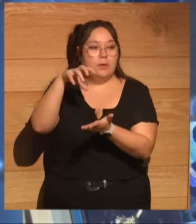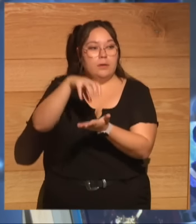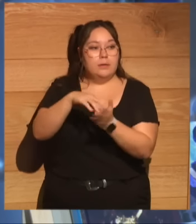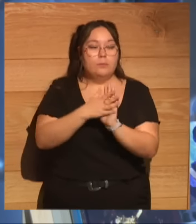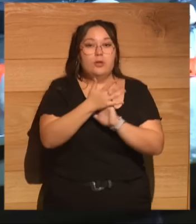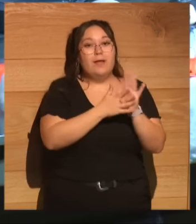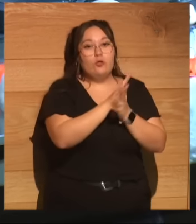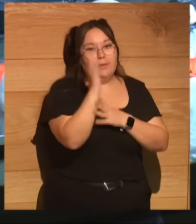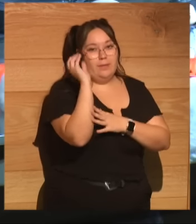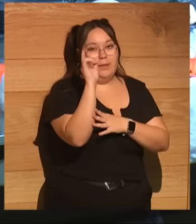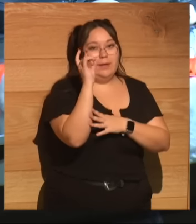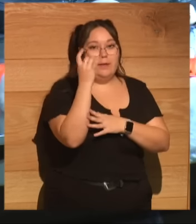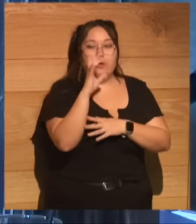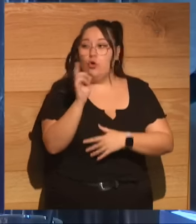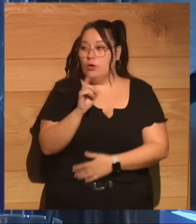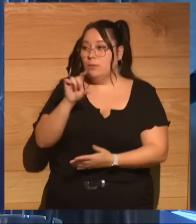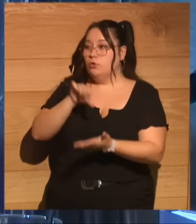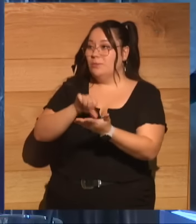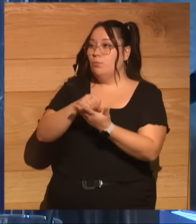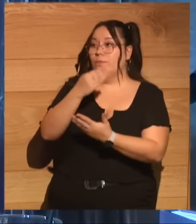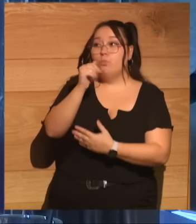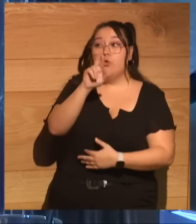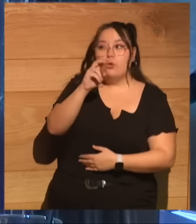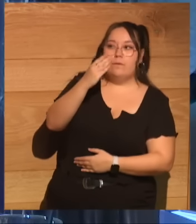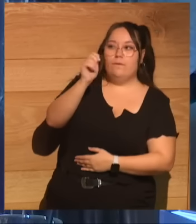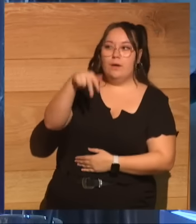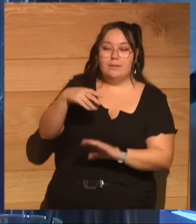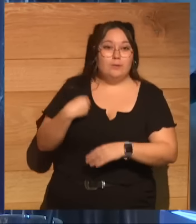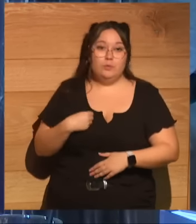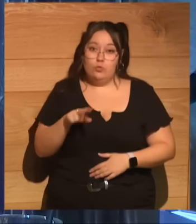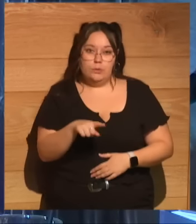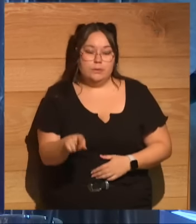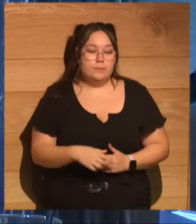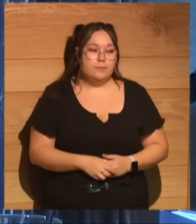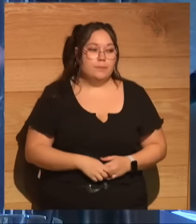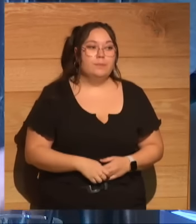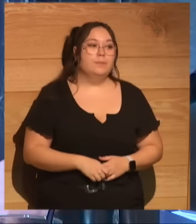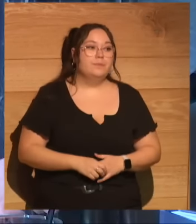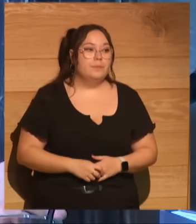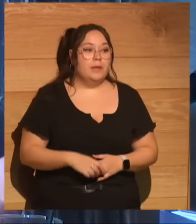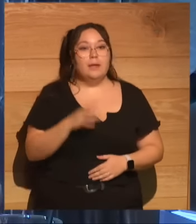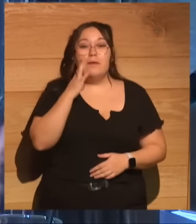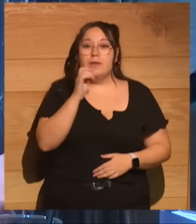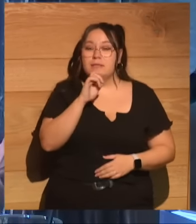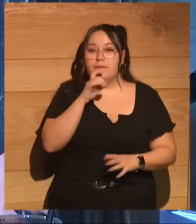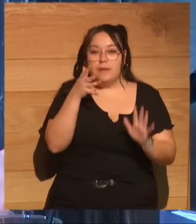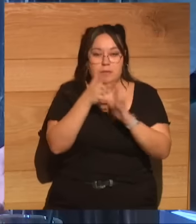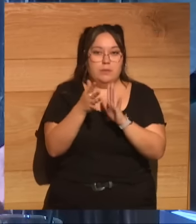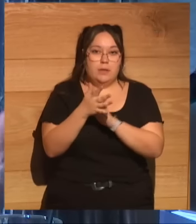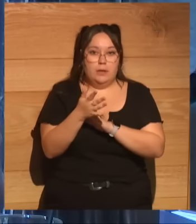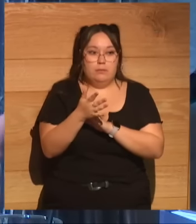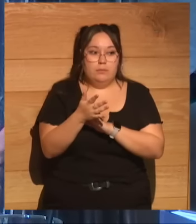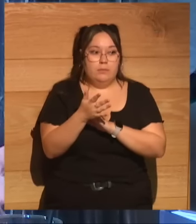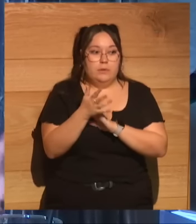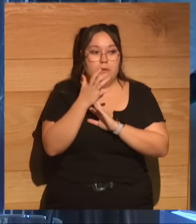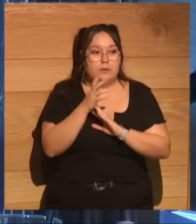de California. Estamos hablando de Burbank, que no es California. O sea, y es que la verdad es que es difícil explicarlo sin haber estado